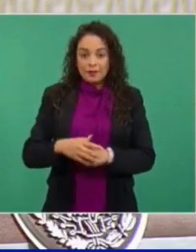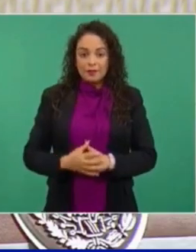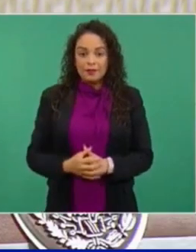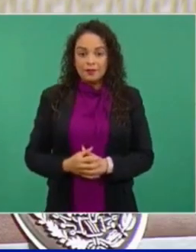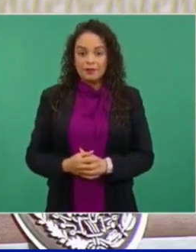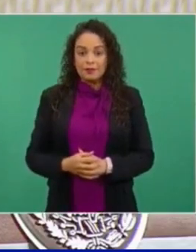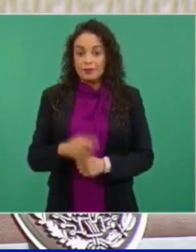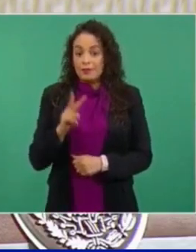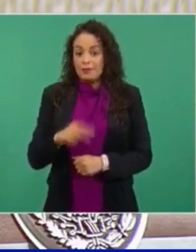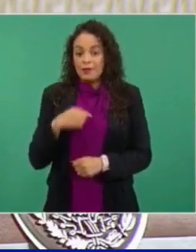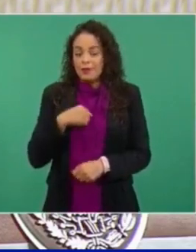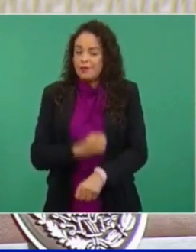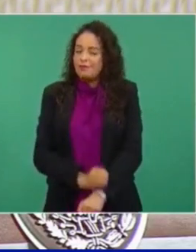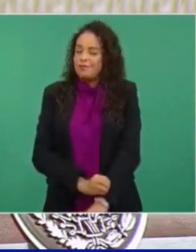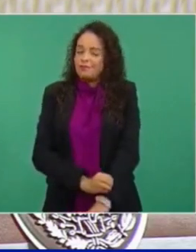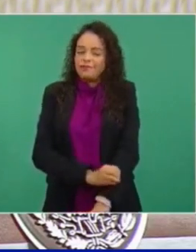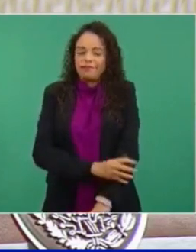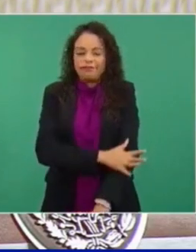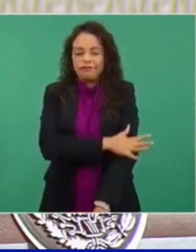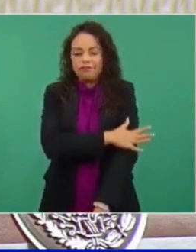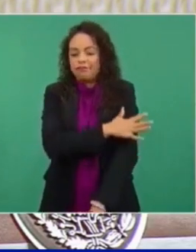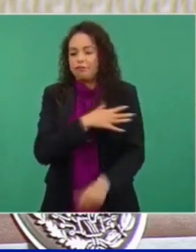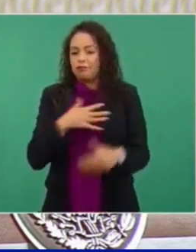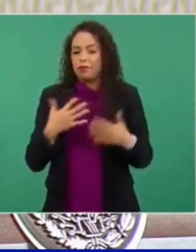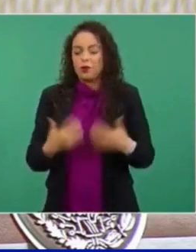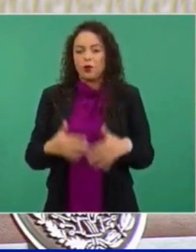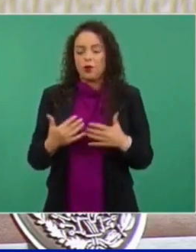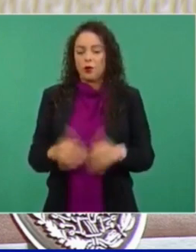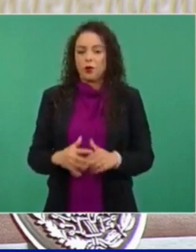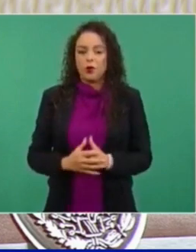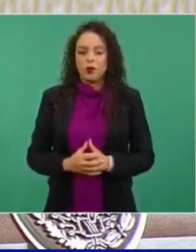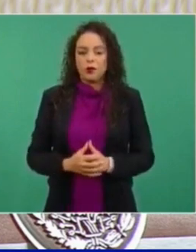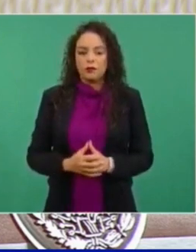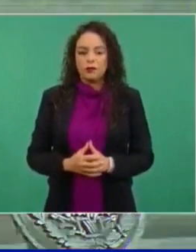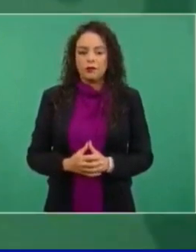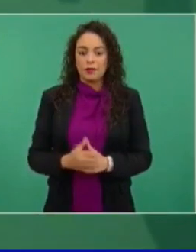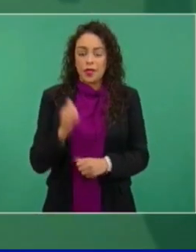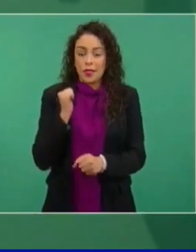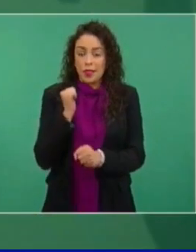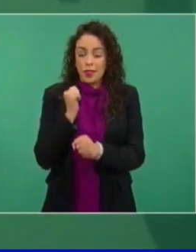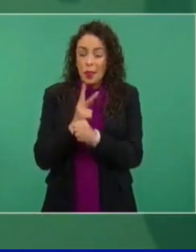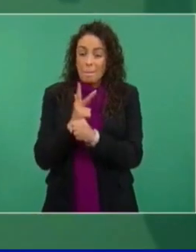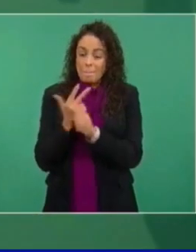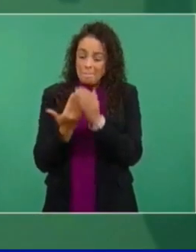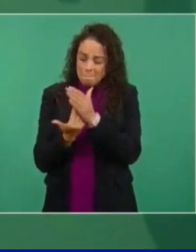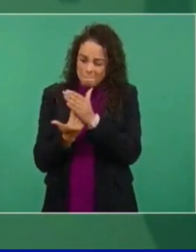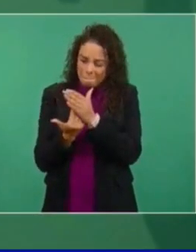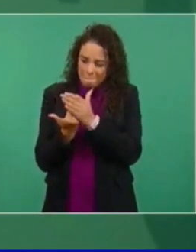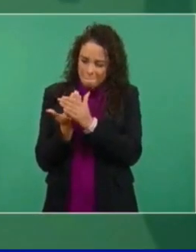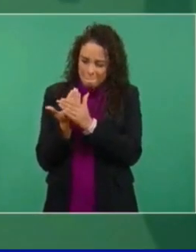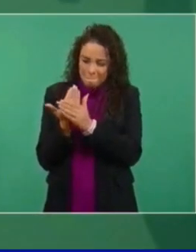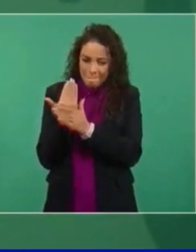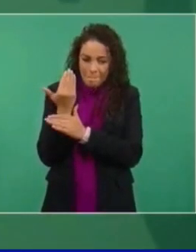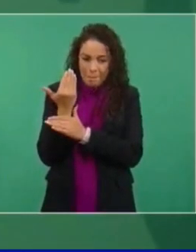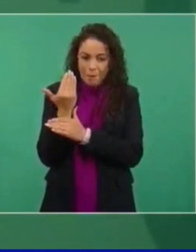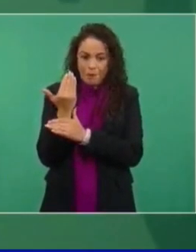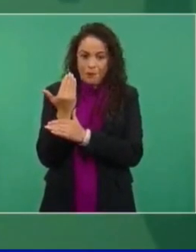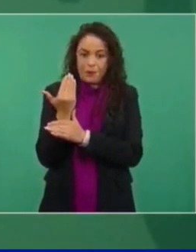conmueve el que desde muy temprano, como ayer no